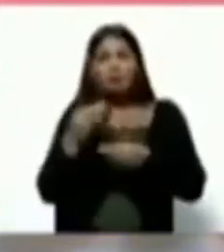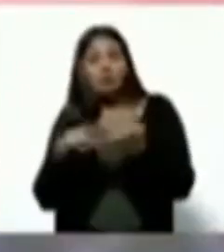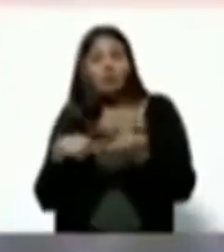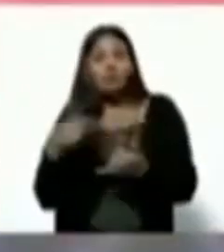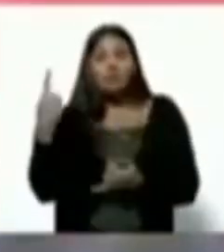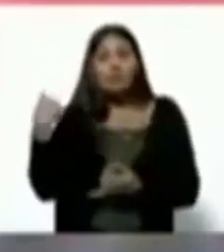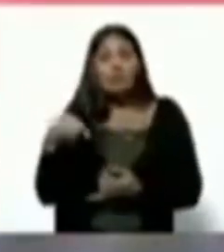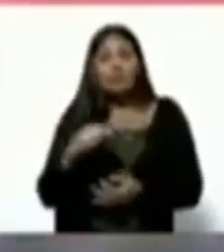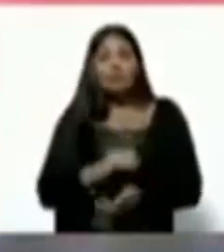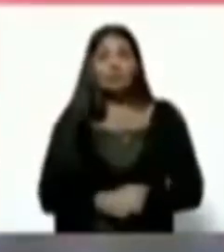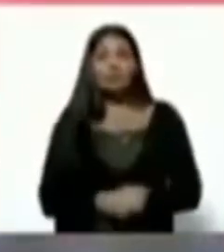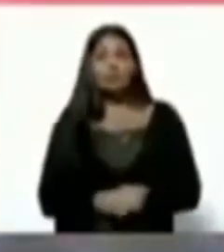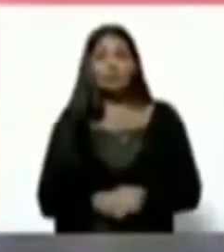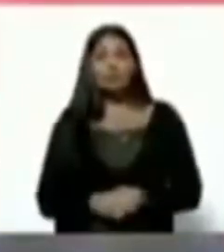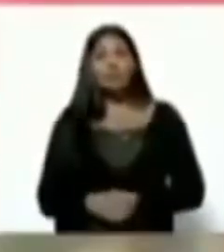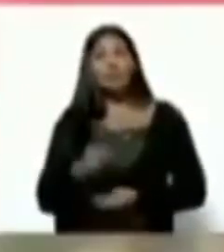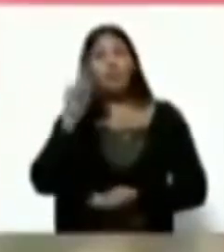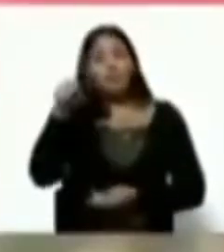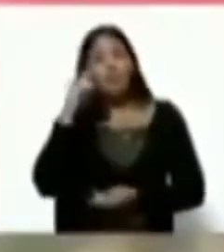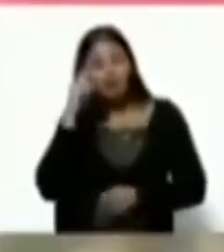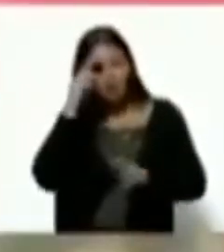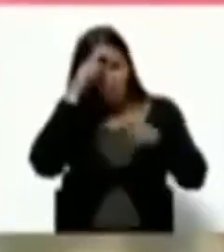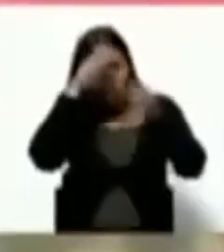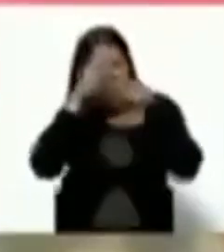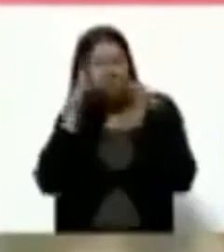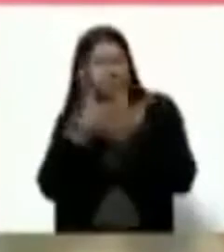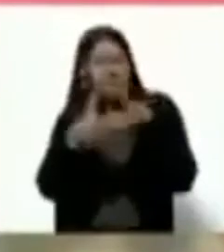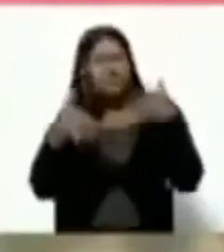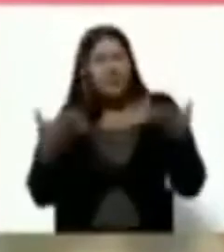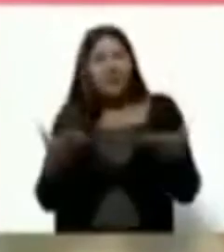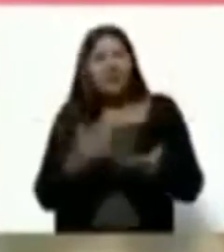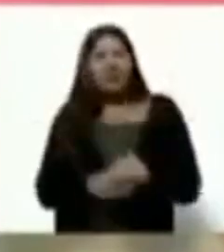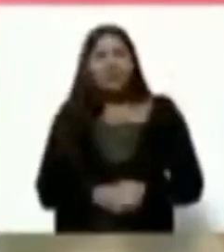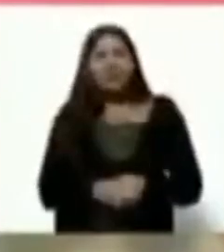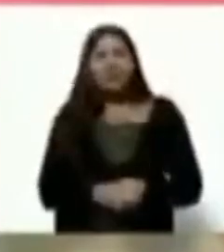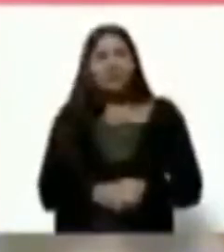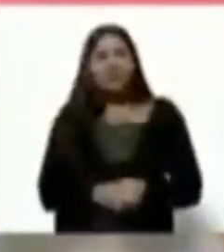jóvenes. También hay que reconocer que